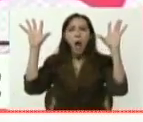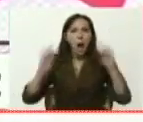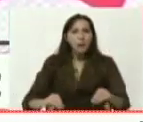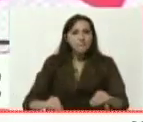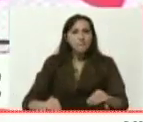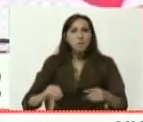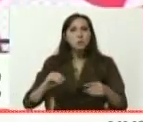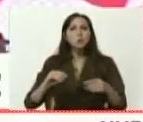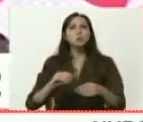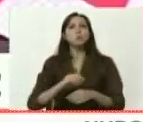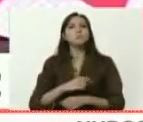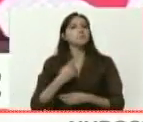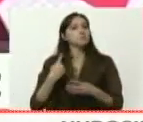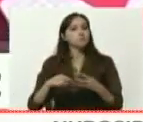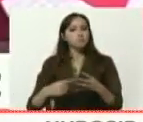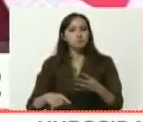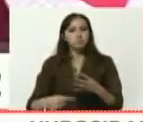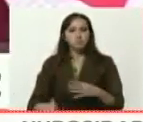etcétera, etcétera.